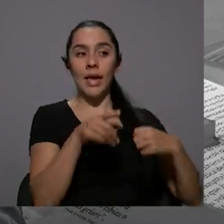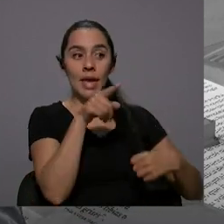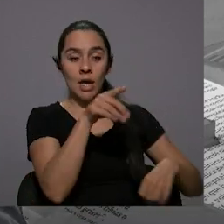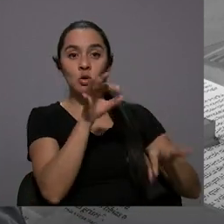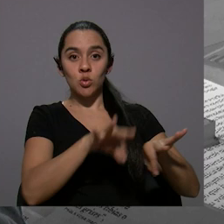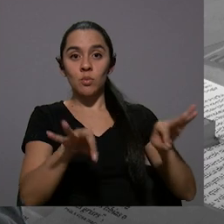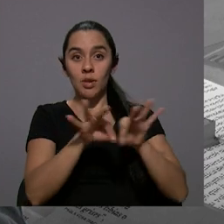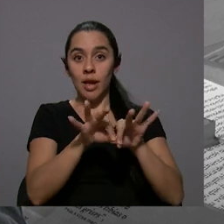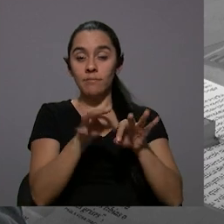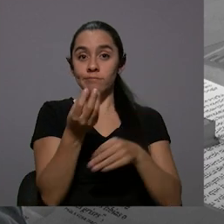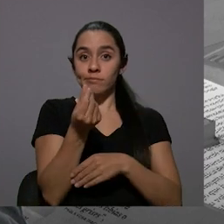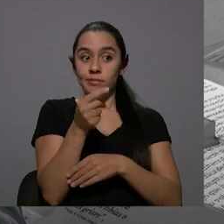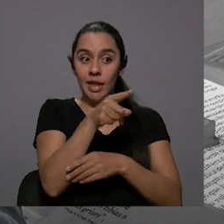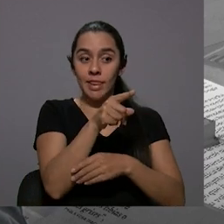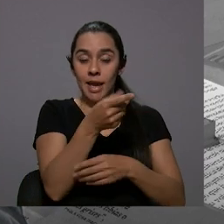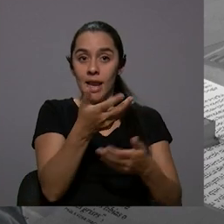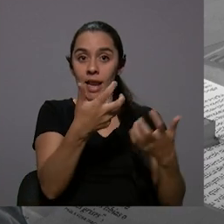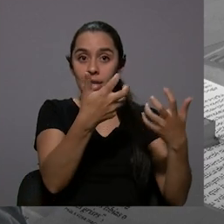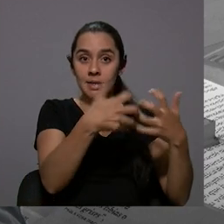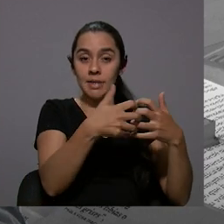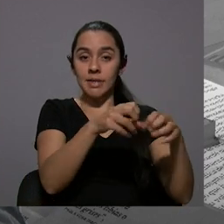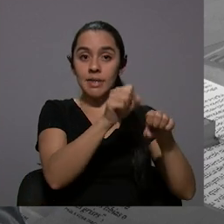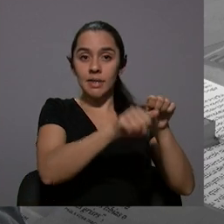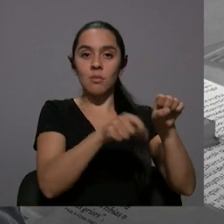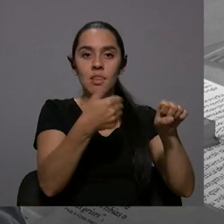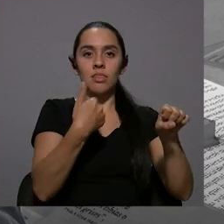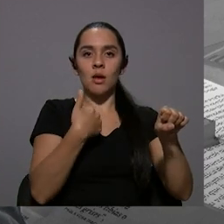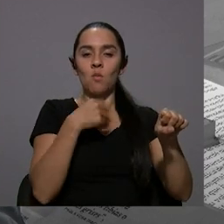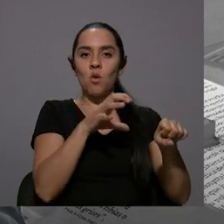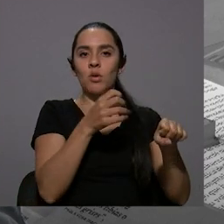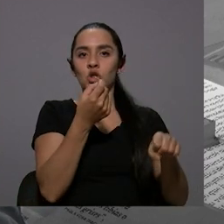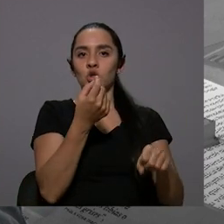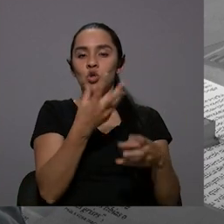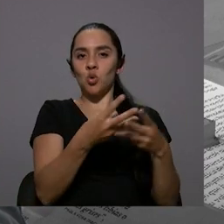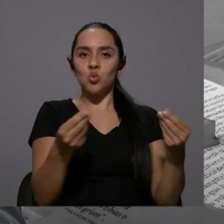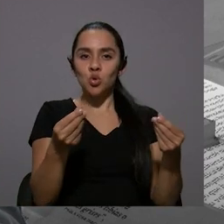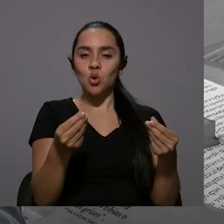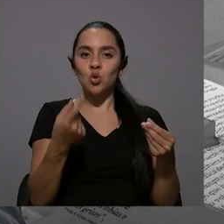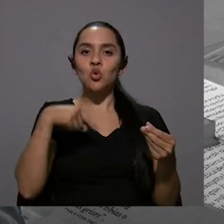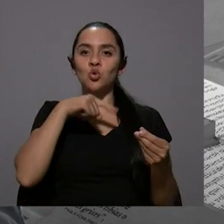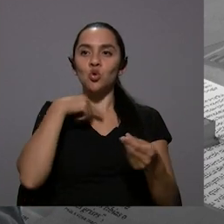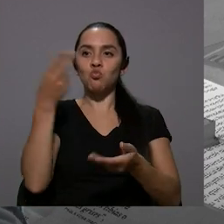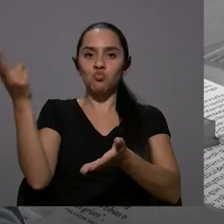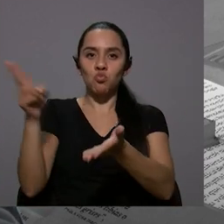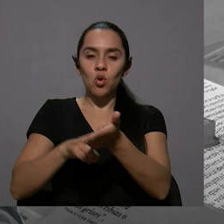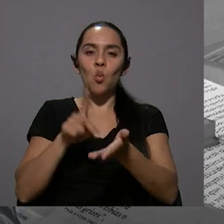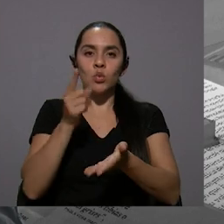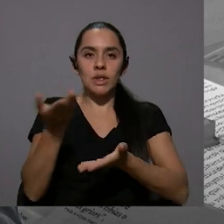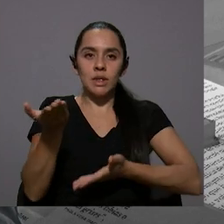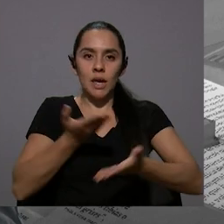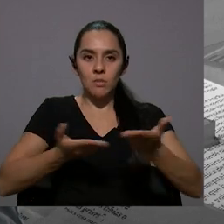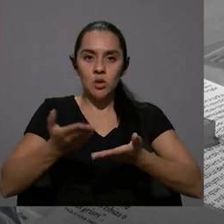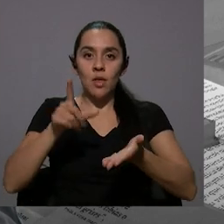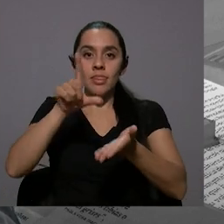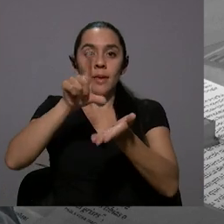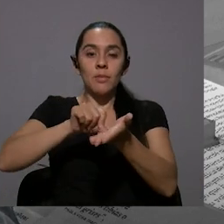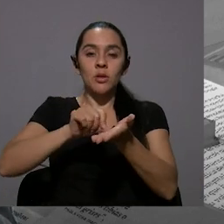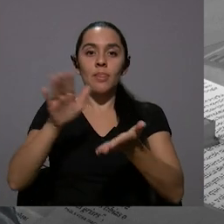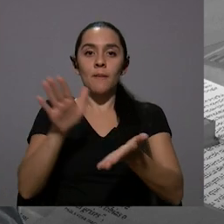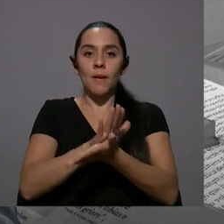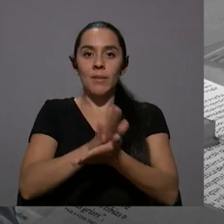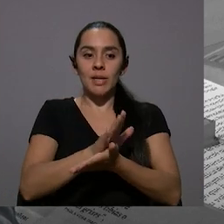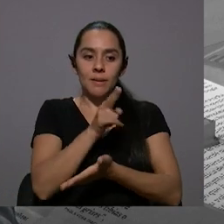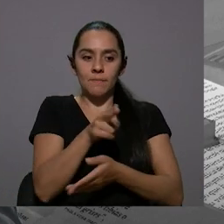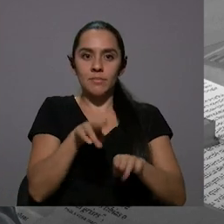importante el costo del equipo el equipo viene con la solución es decir nosotros solicitamos una contratación un servicio de impresión de